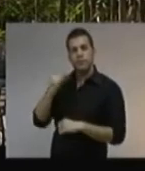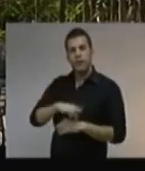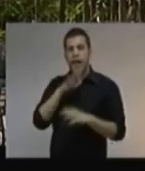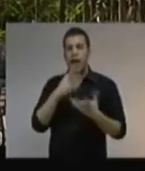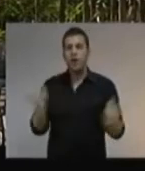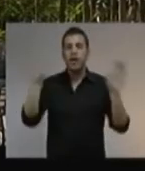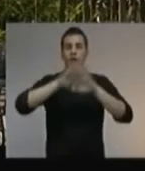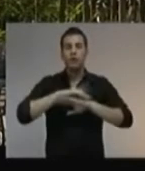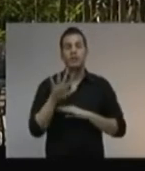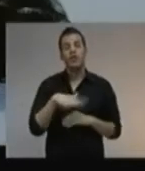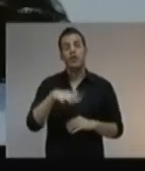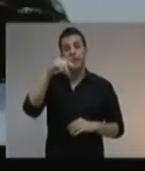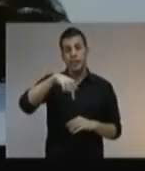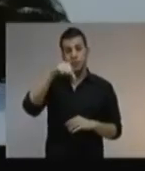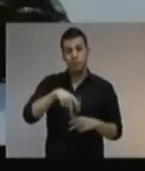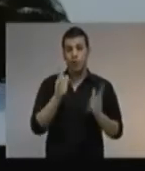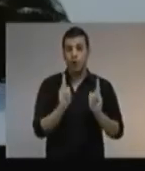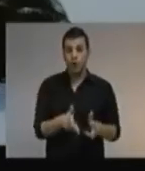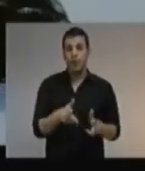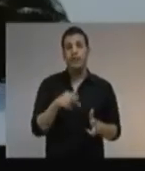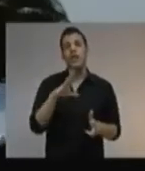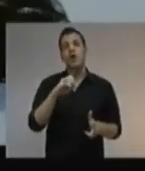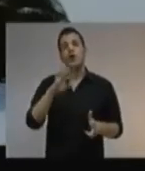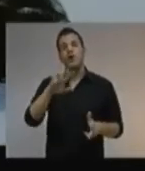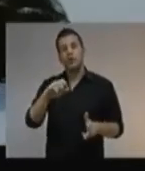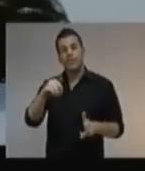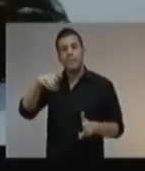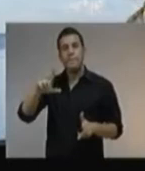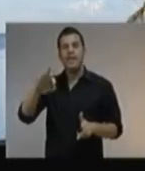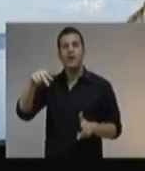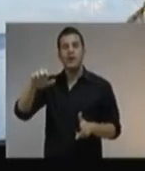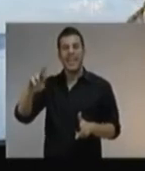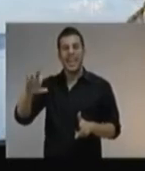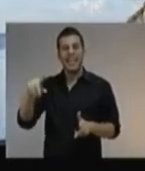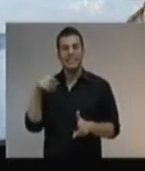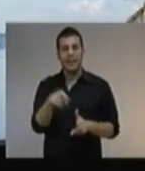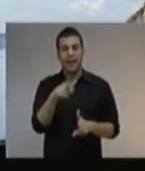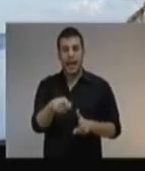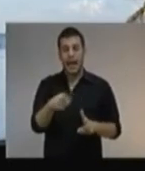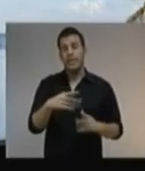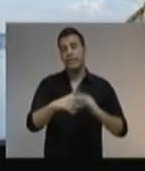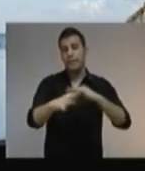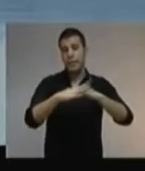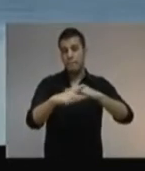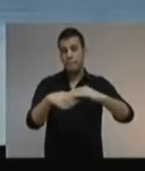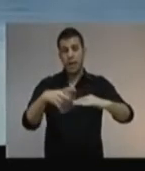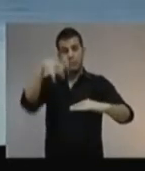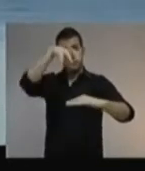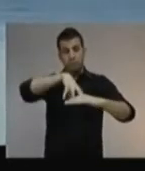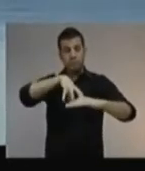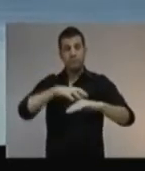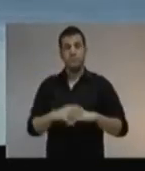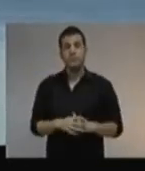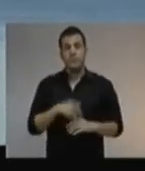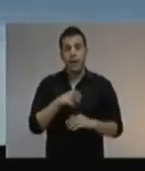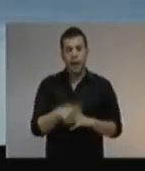Pasamos la noche en el sur de la isla y elegimos el Hotel Lopesán Costa Meloneras, situado en primera línea de mar. Seguramente lo que